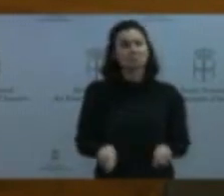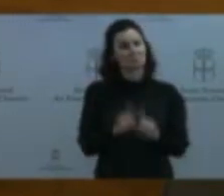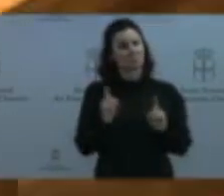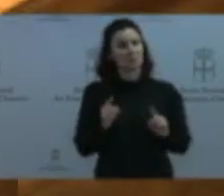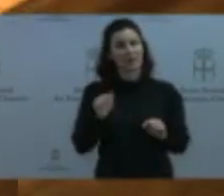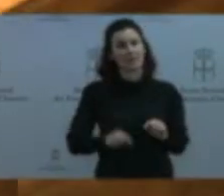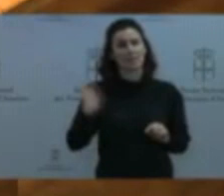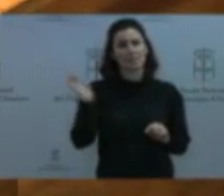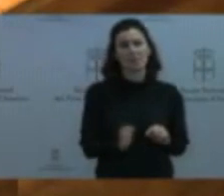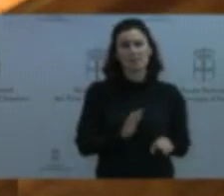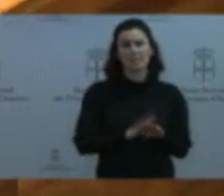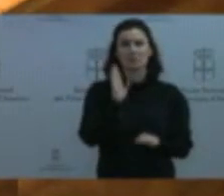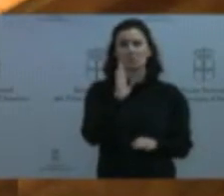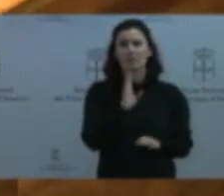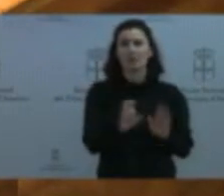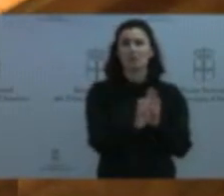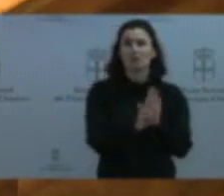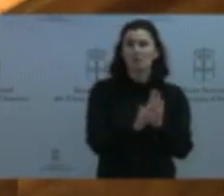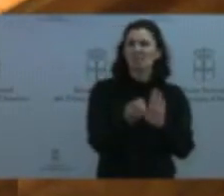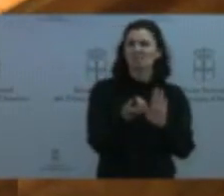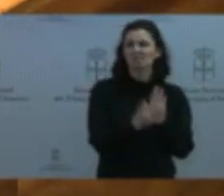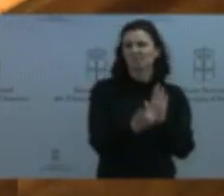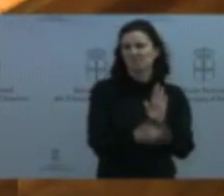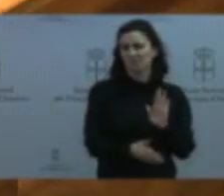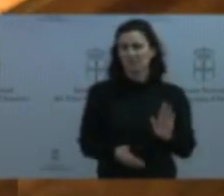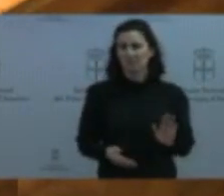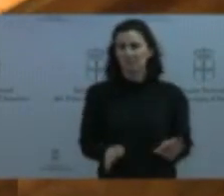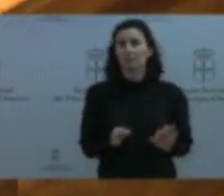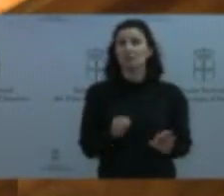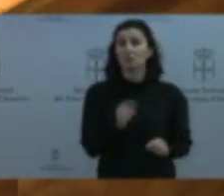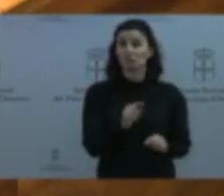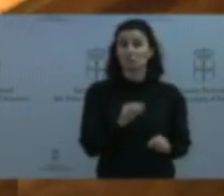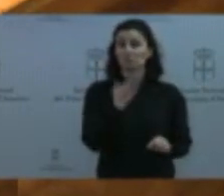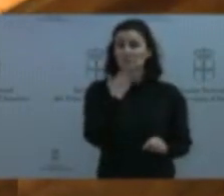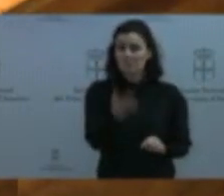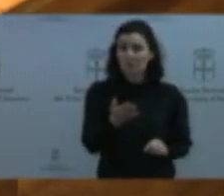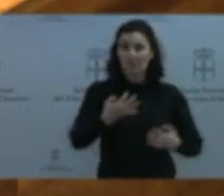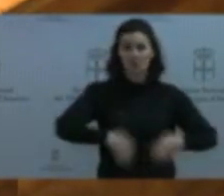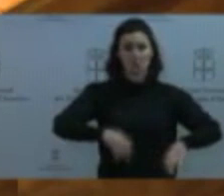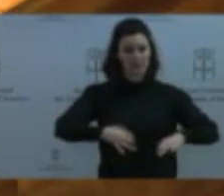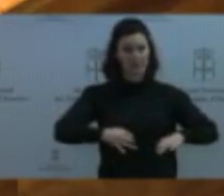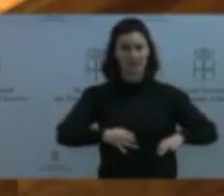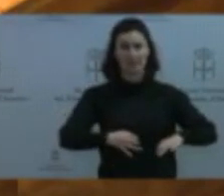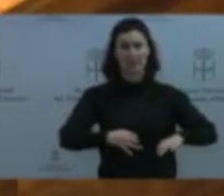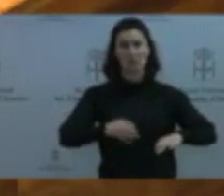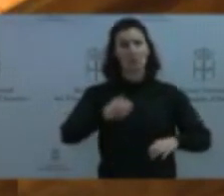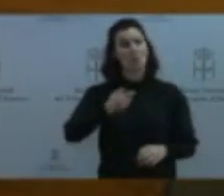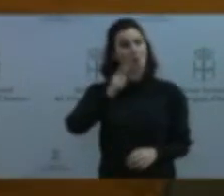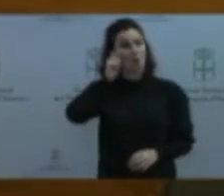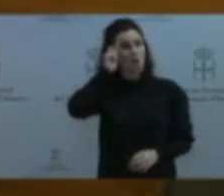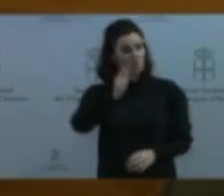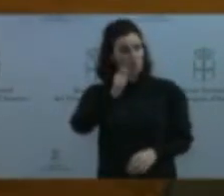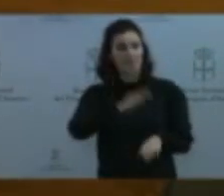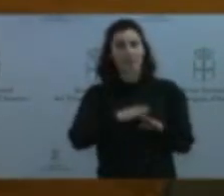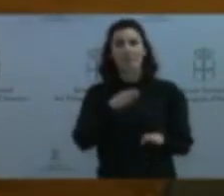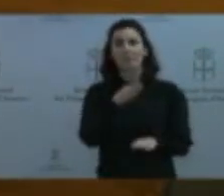ensuciar el nombre de personas que con total honradez y con total honorabilidad han pasado por gobiernos, han pasado por distintos